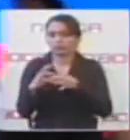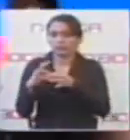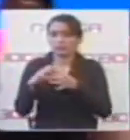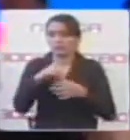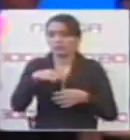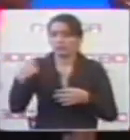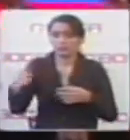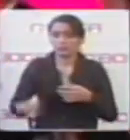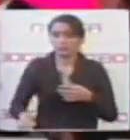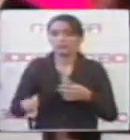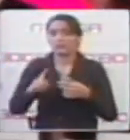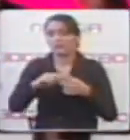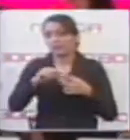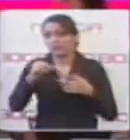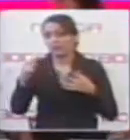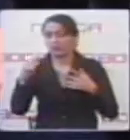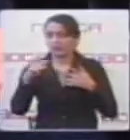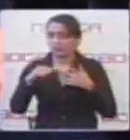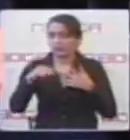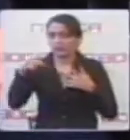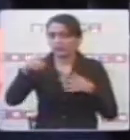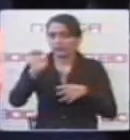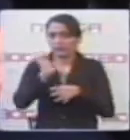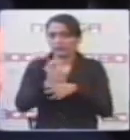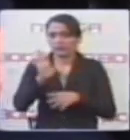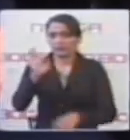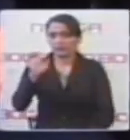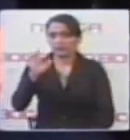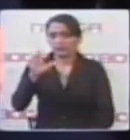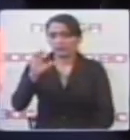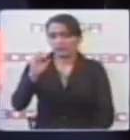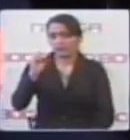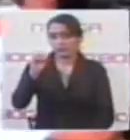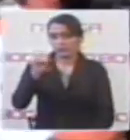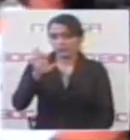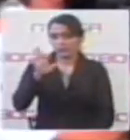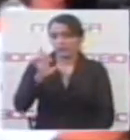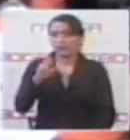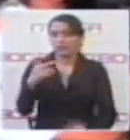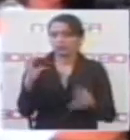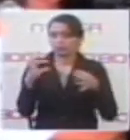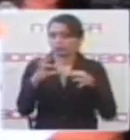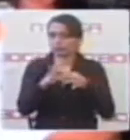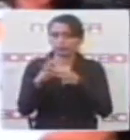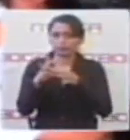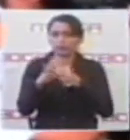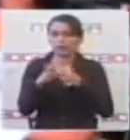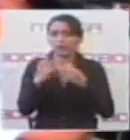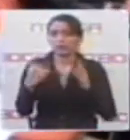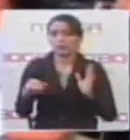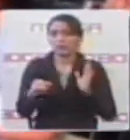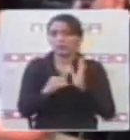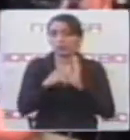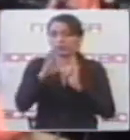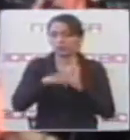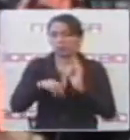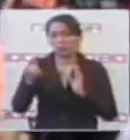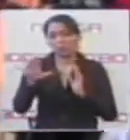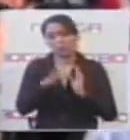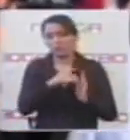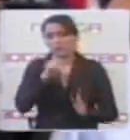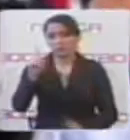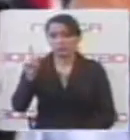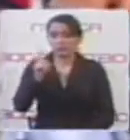Fiber Home Technologies y la ecuatoriana Telconet y será exonerado de aranceles por más de $110,000 para